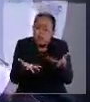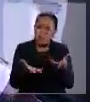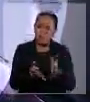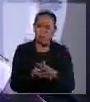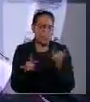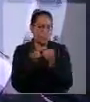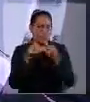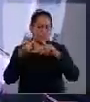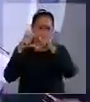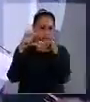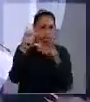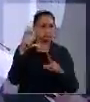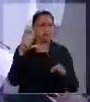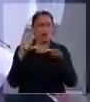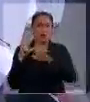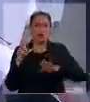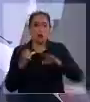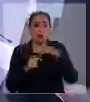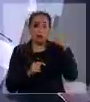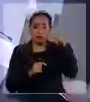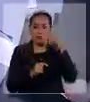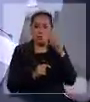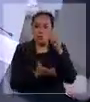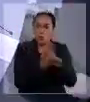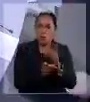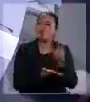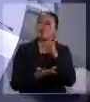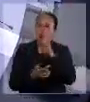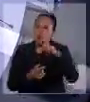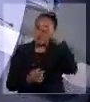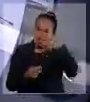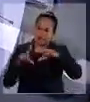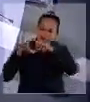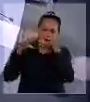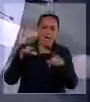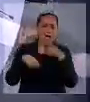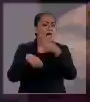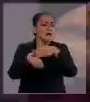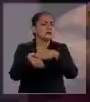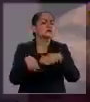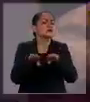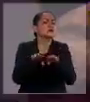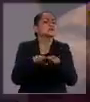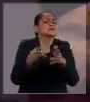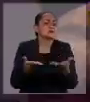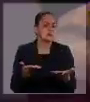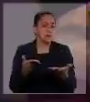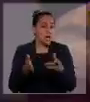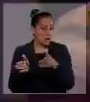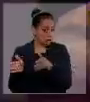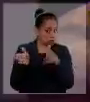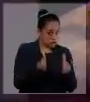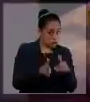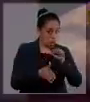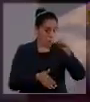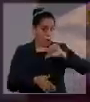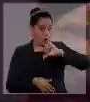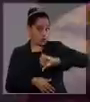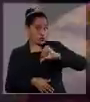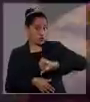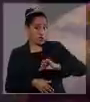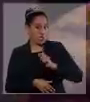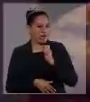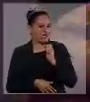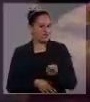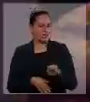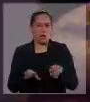es un asunto solo de Yucatán. Entonces le pongo ese punto como un elemento básico. Y por el otro, el día de hoy finaliza la neutralidad de la red en